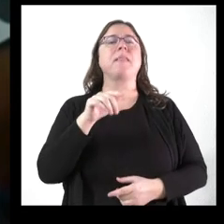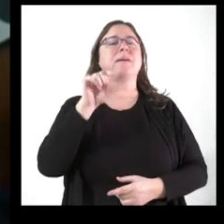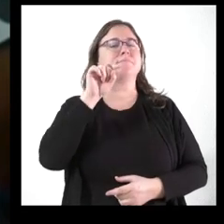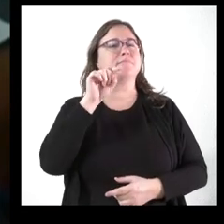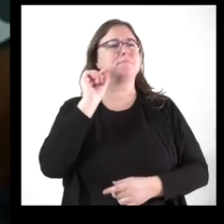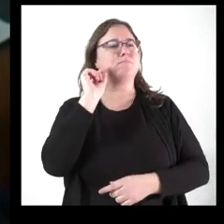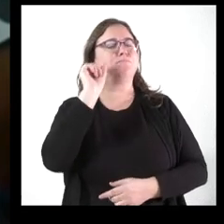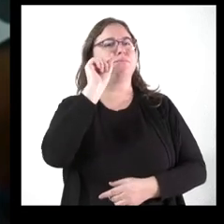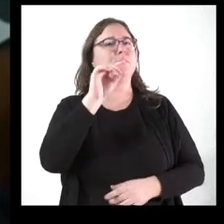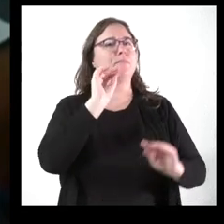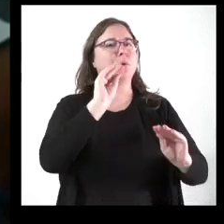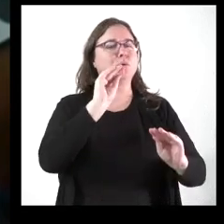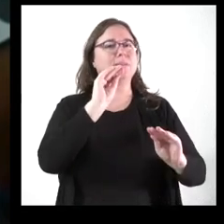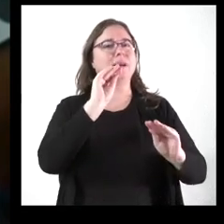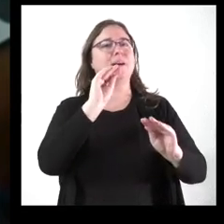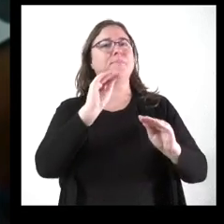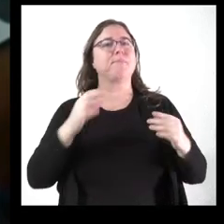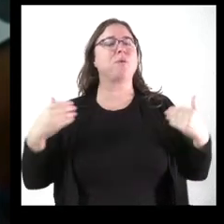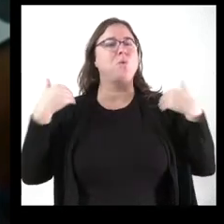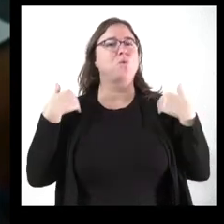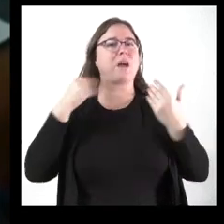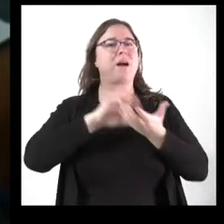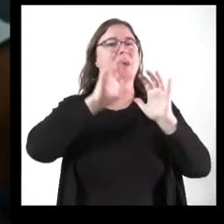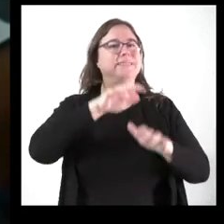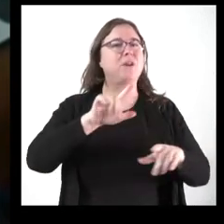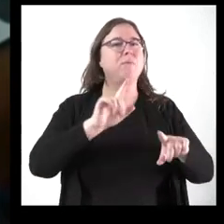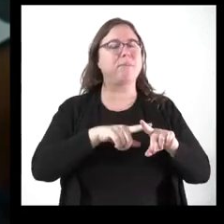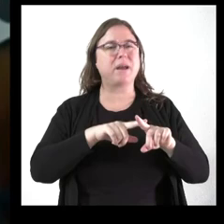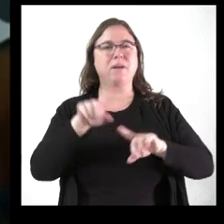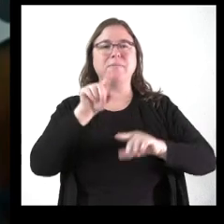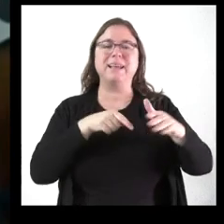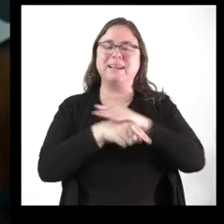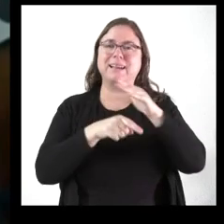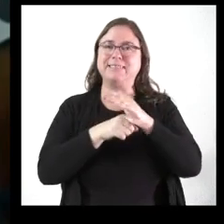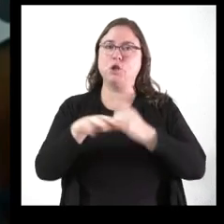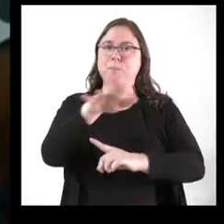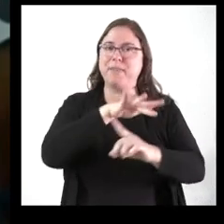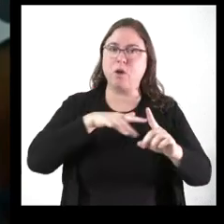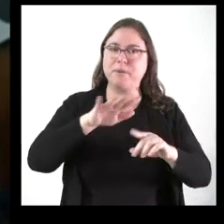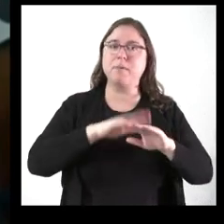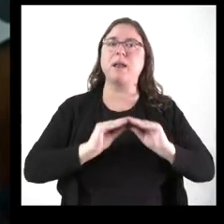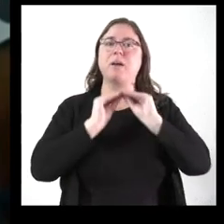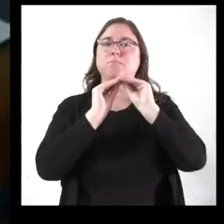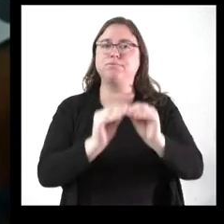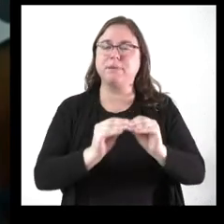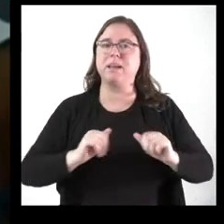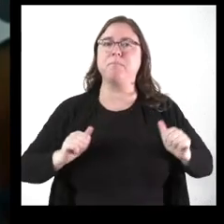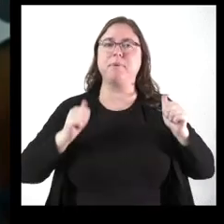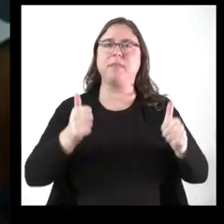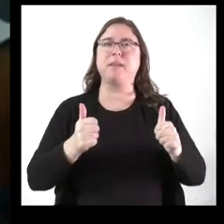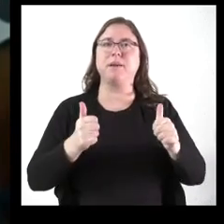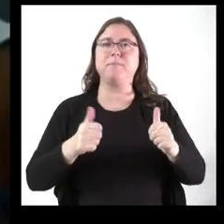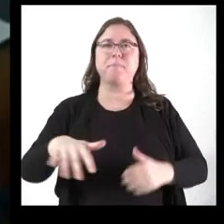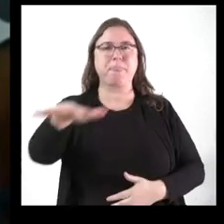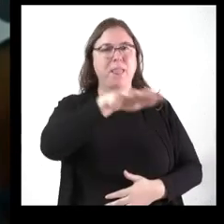del último trámite ambiental a resolver para que pueda empezar el día por fin la Urbanización de